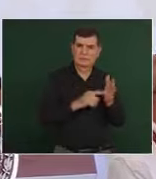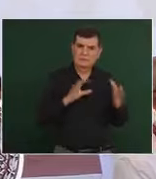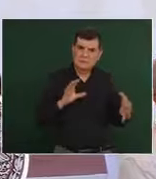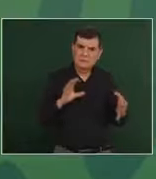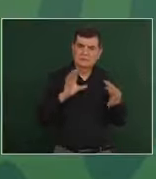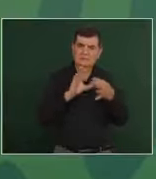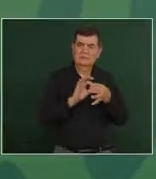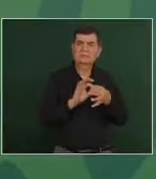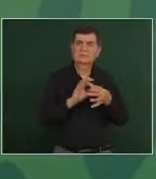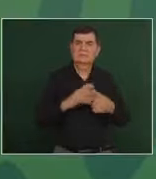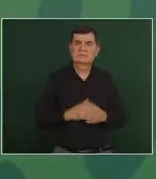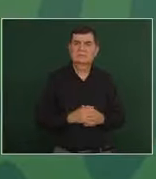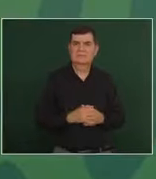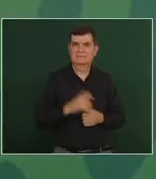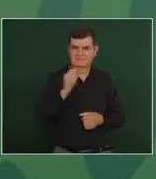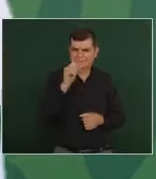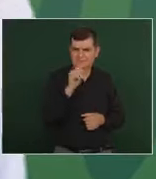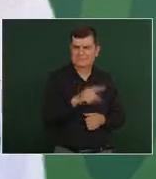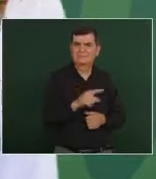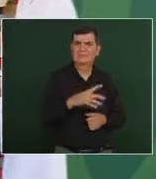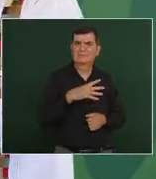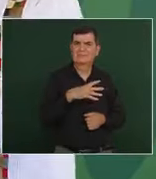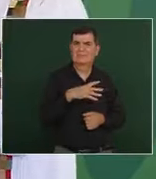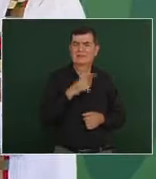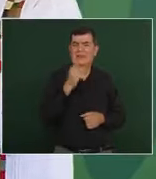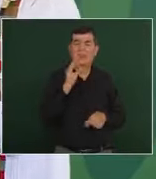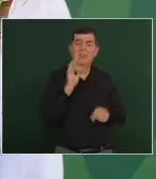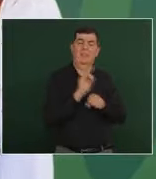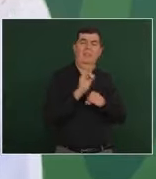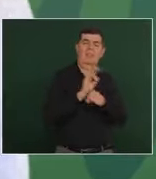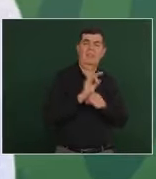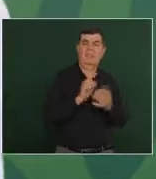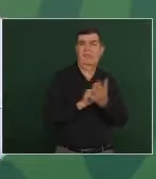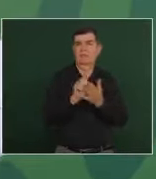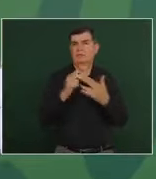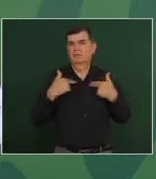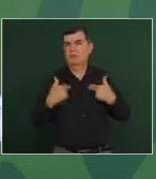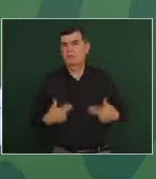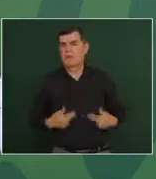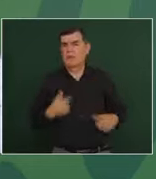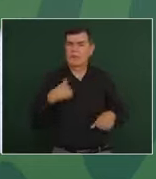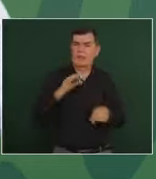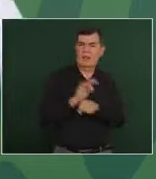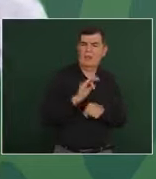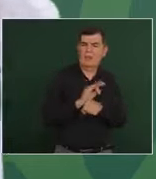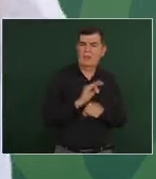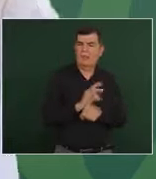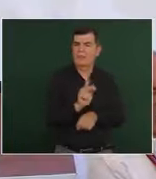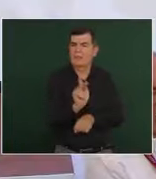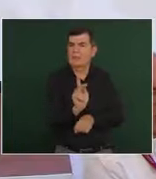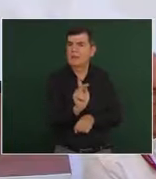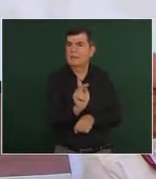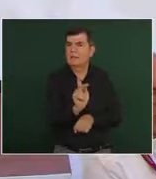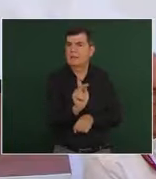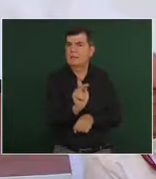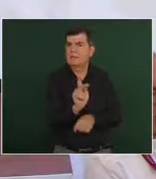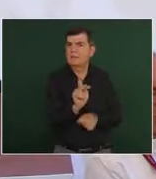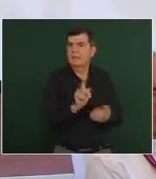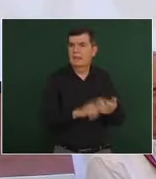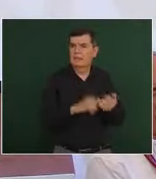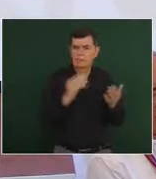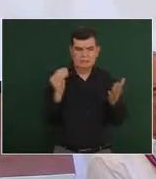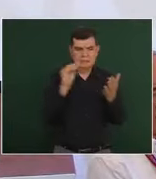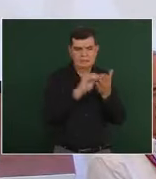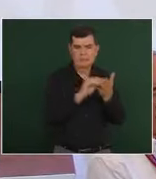vinculada a estos pseudodefensores de derechos humanos con sus términos,